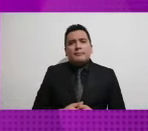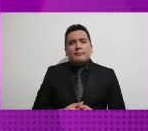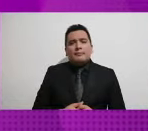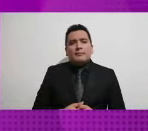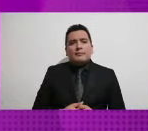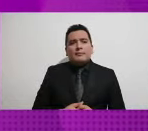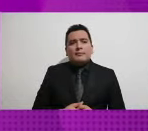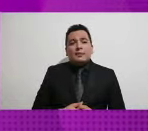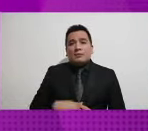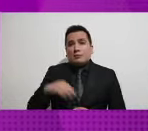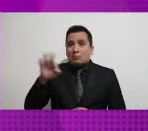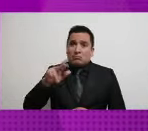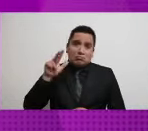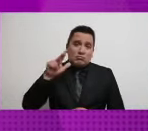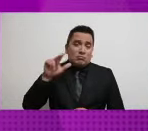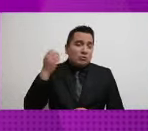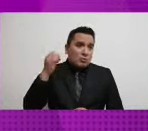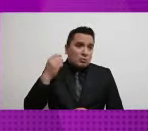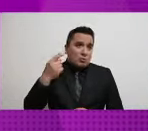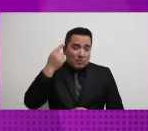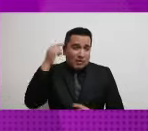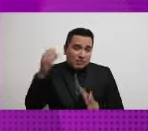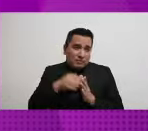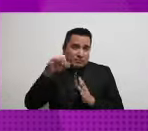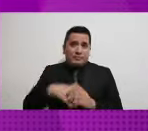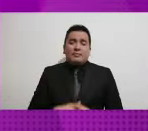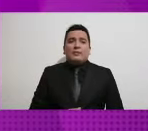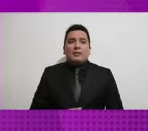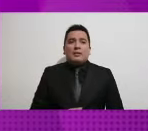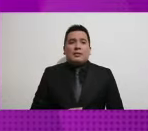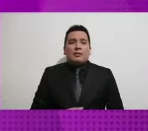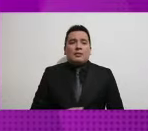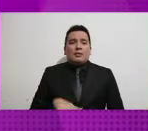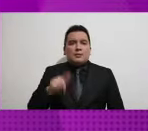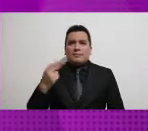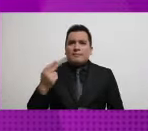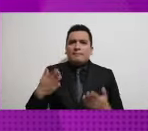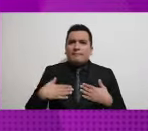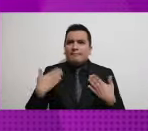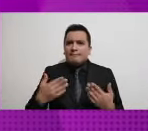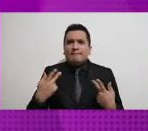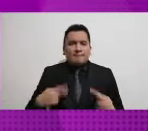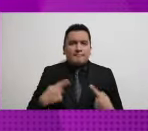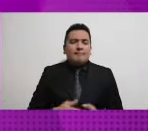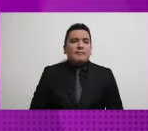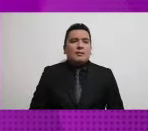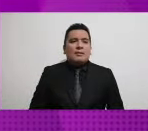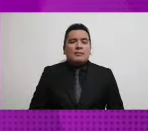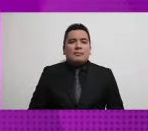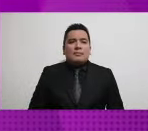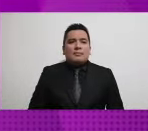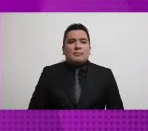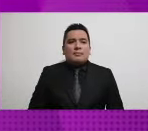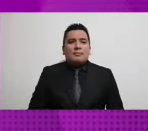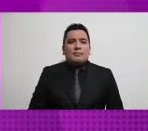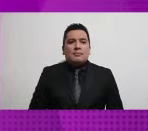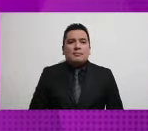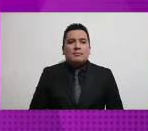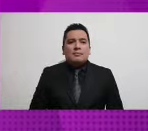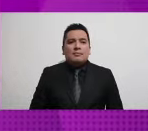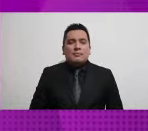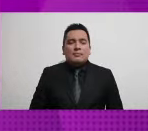si es que el 18 de octubre se lleva a cabo la elección, que confíen en las autoridades electorales, ya